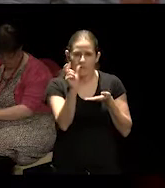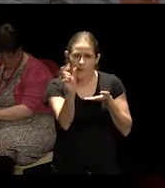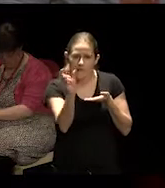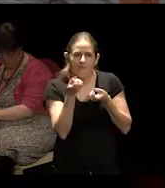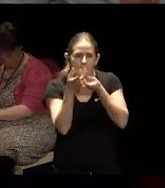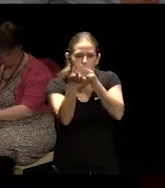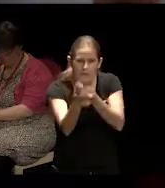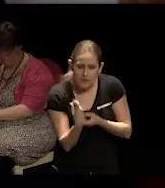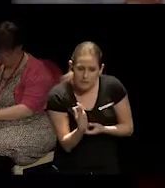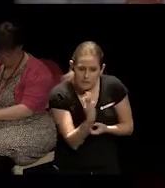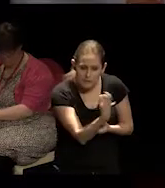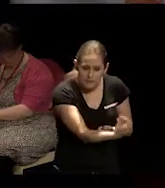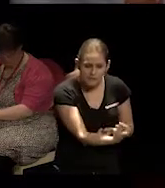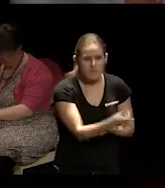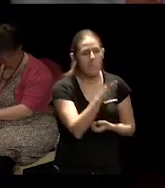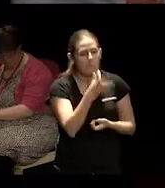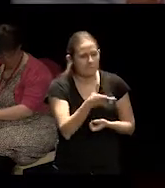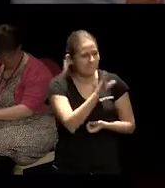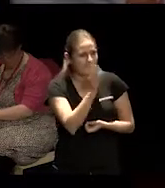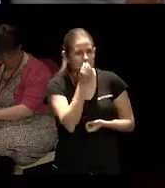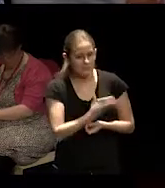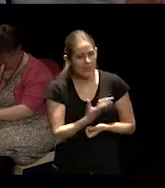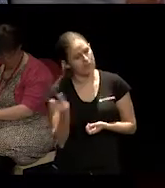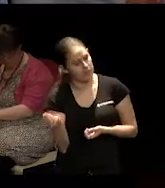emitirla. También podemos utilizar grabaciones.